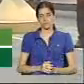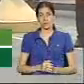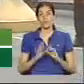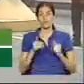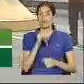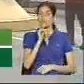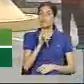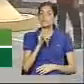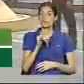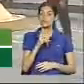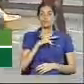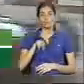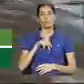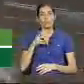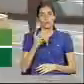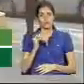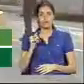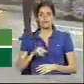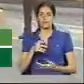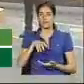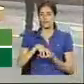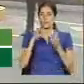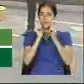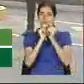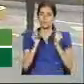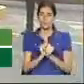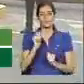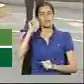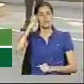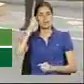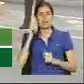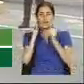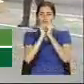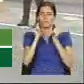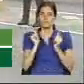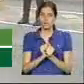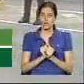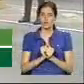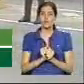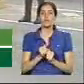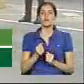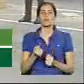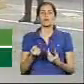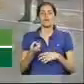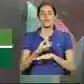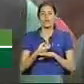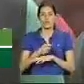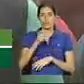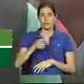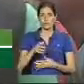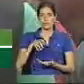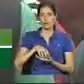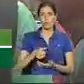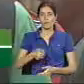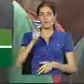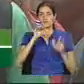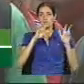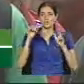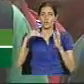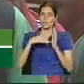la información que nosotros tenemos desde el estado de Anzoátegui. Recordemos que el estado de Anzoátegui, por palabra del gobernador del estado, recibió más de